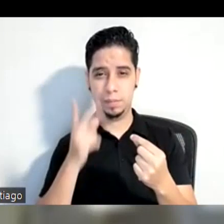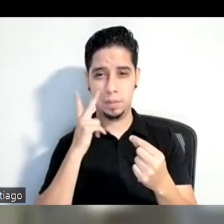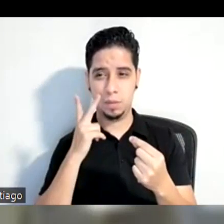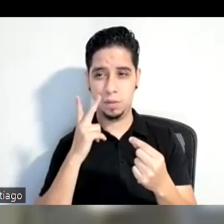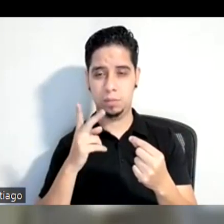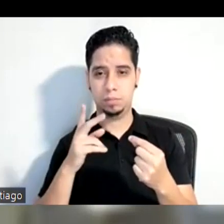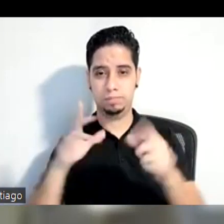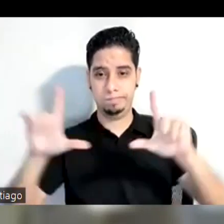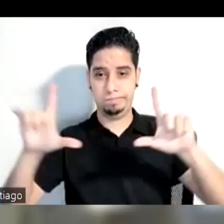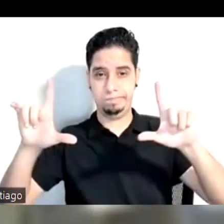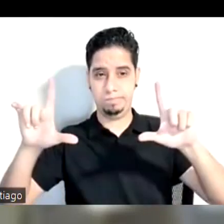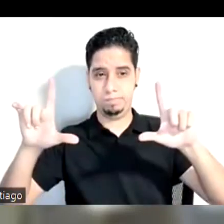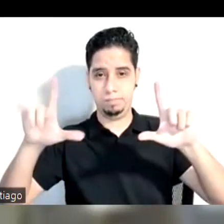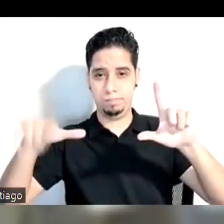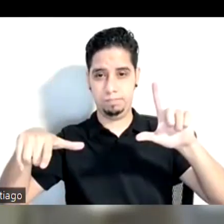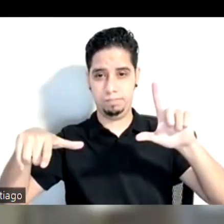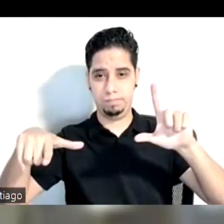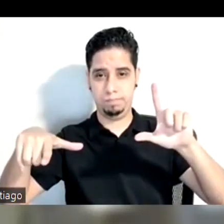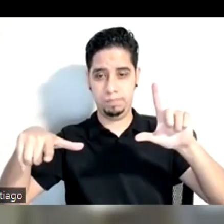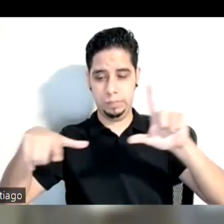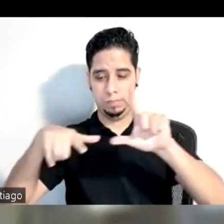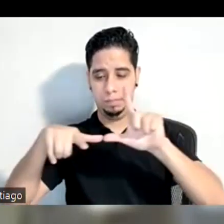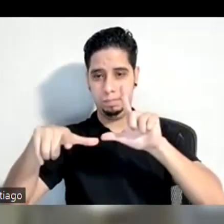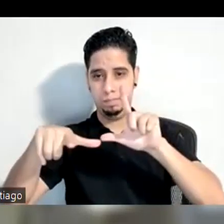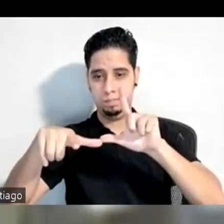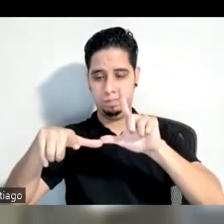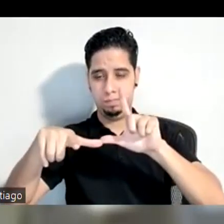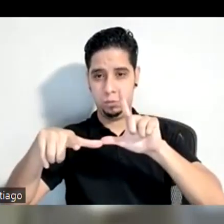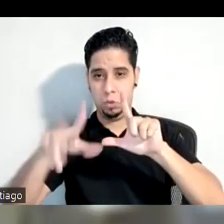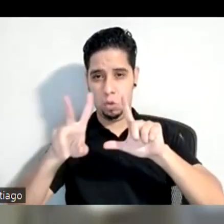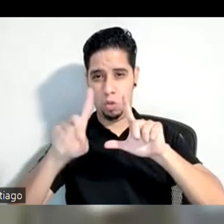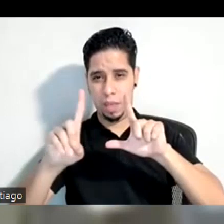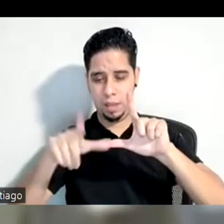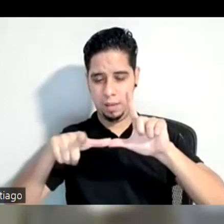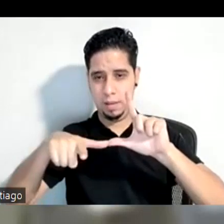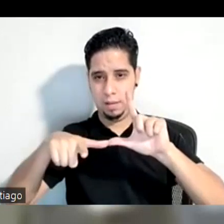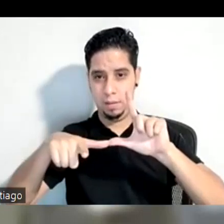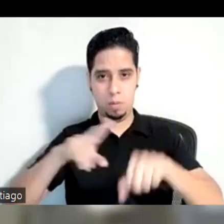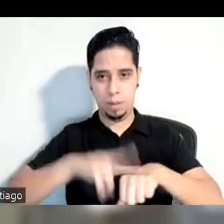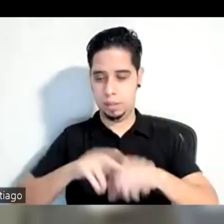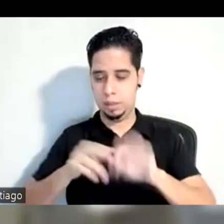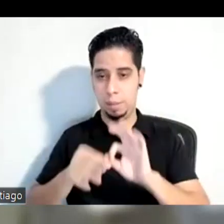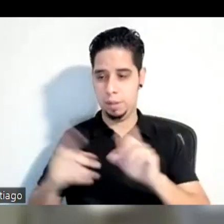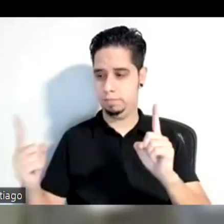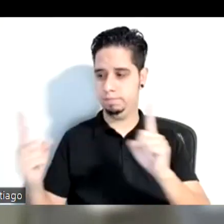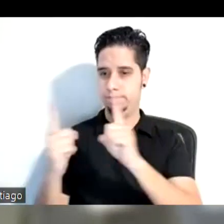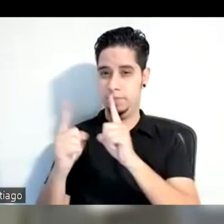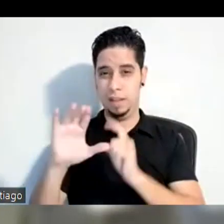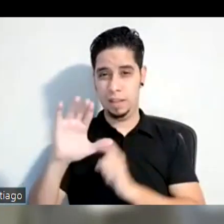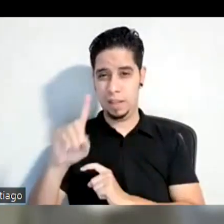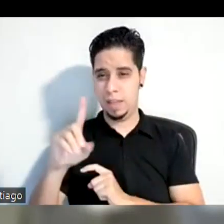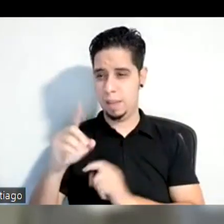2D, no 3D. Ajá. Usualmente los intérpretes están acostumbrados a ir a la comunidad y trabajar por lo solo, y cuando tú ves algo 3D que